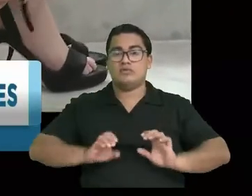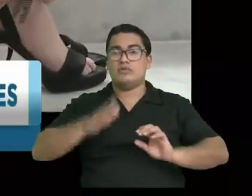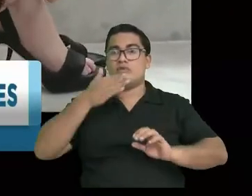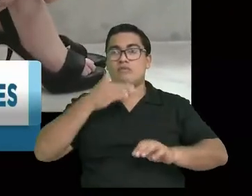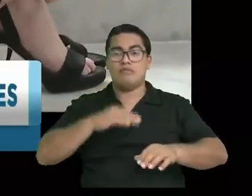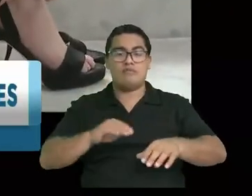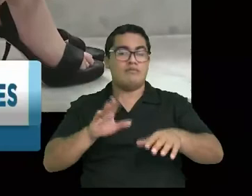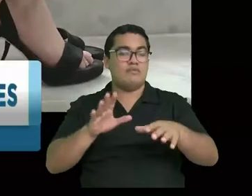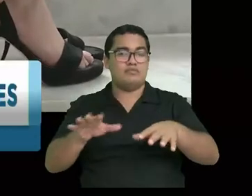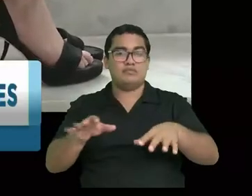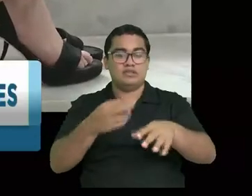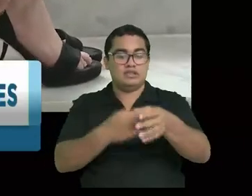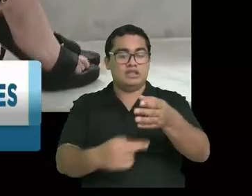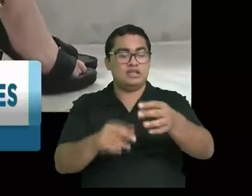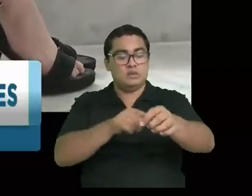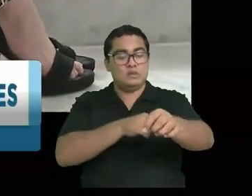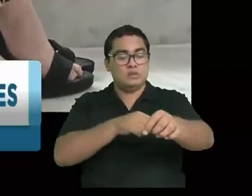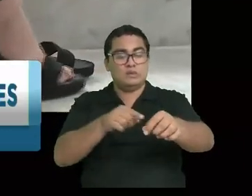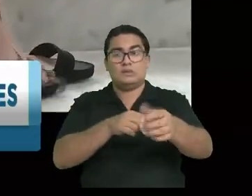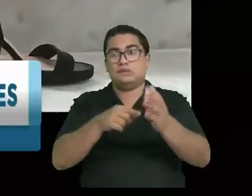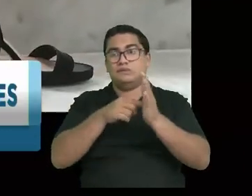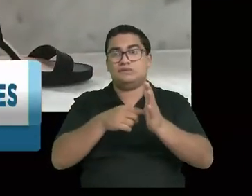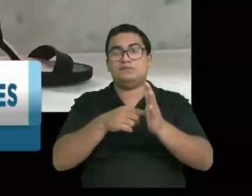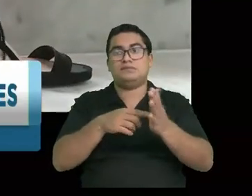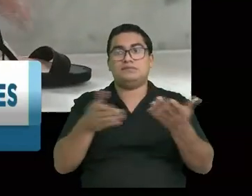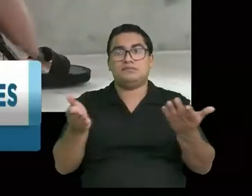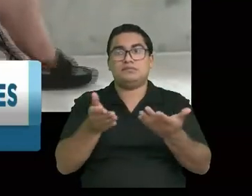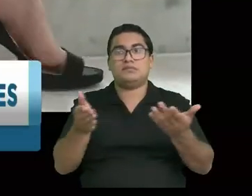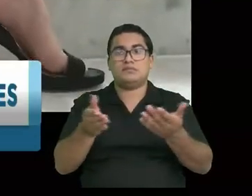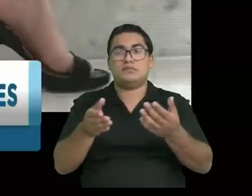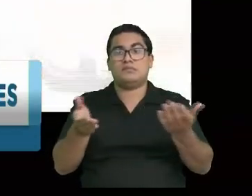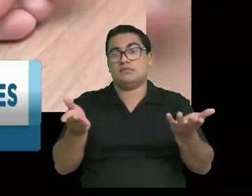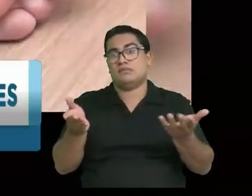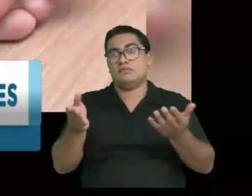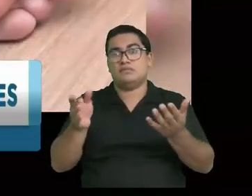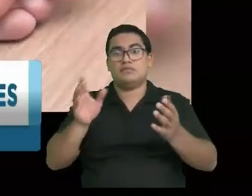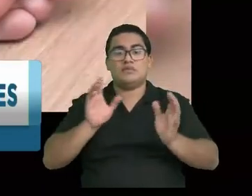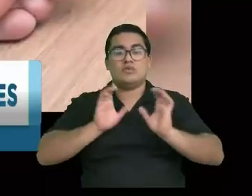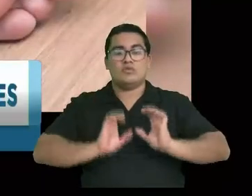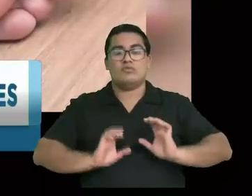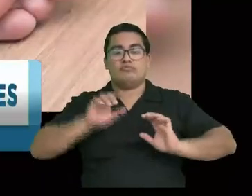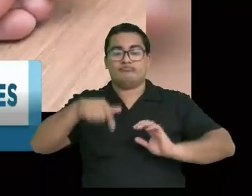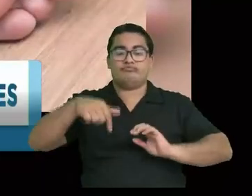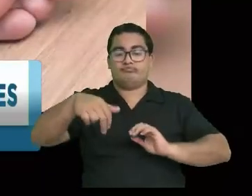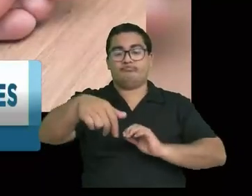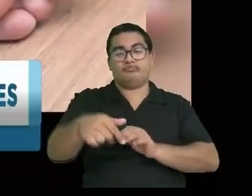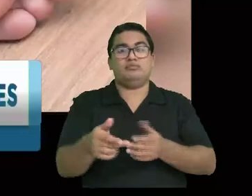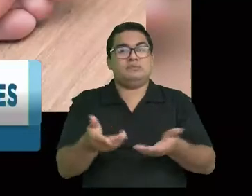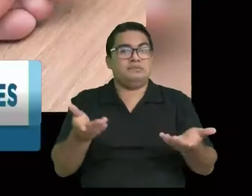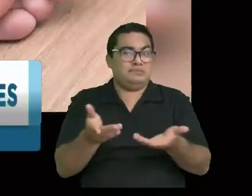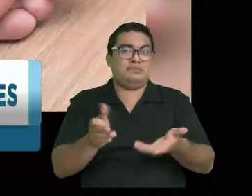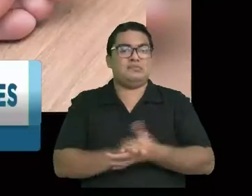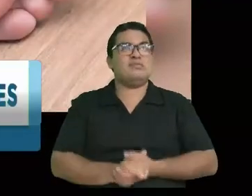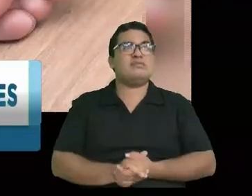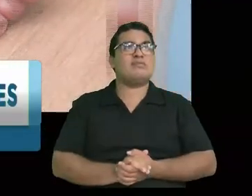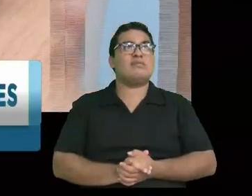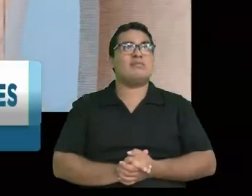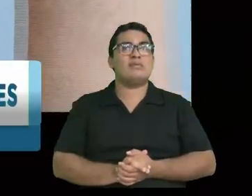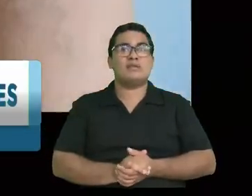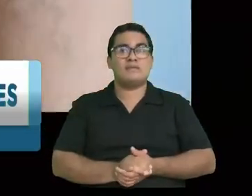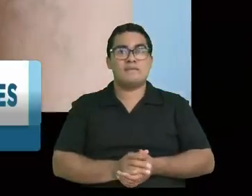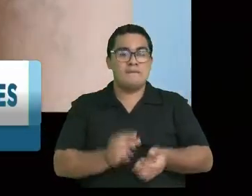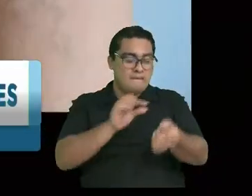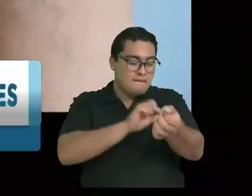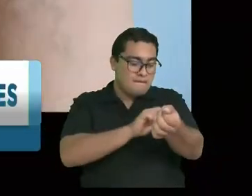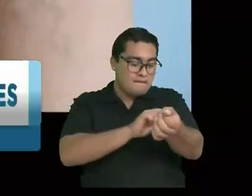estado vascular está ligado a la movilidad muscular, la compresión muscular. Porque las venas no